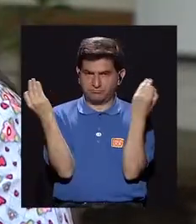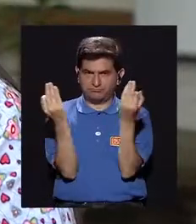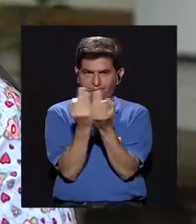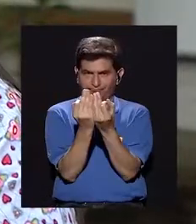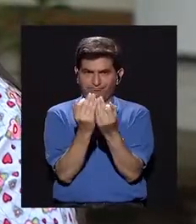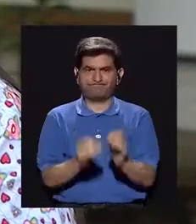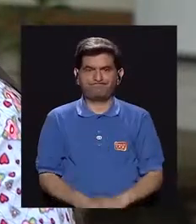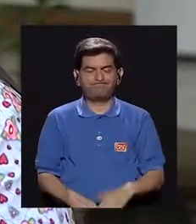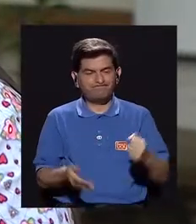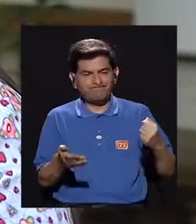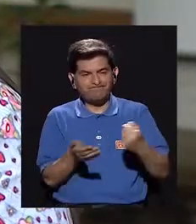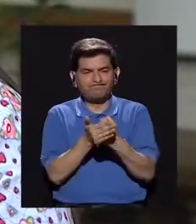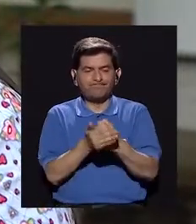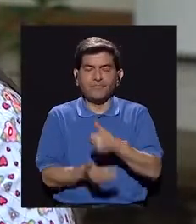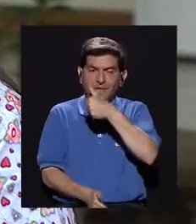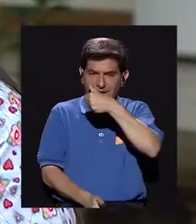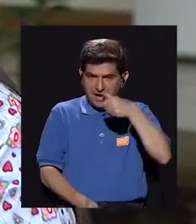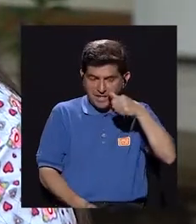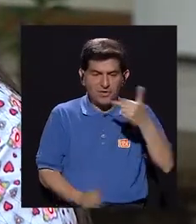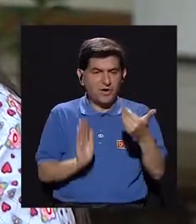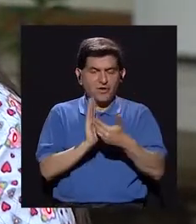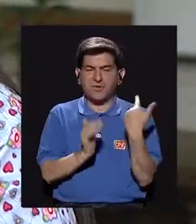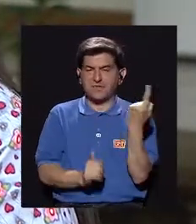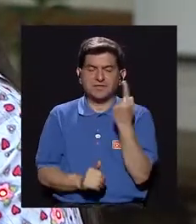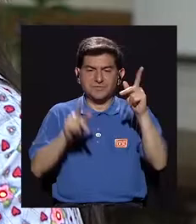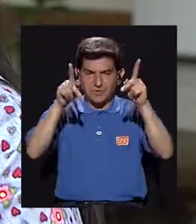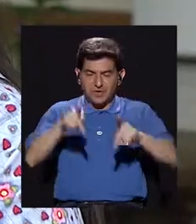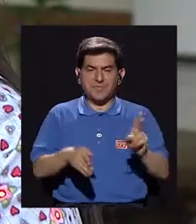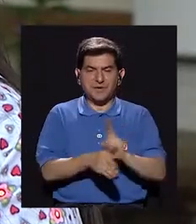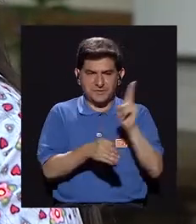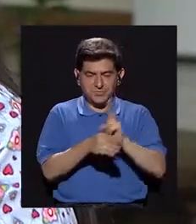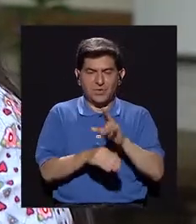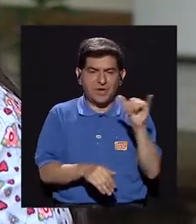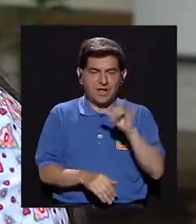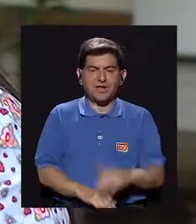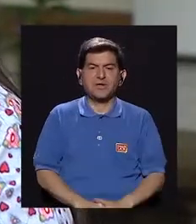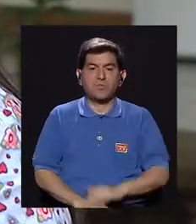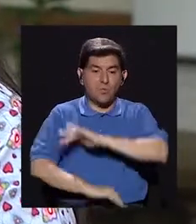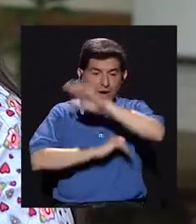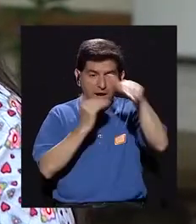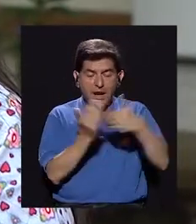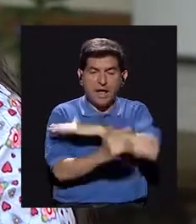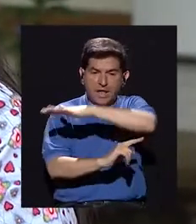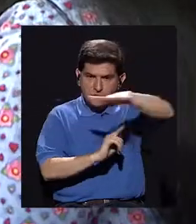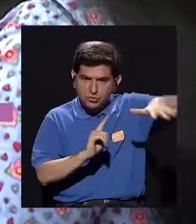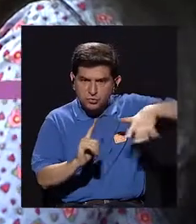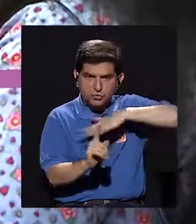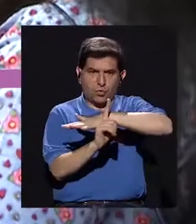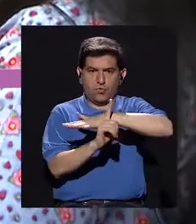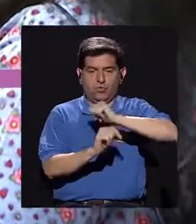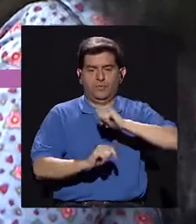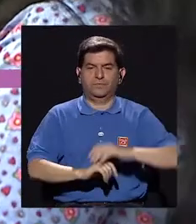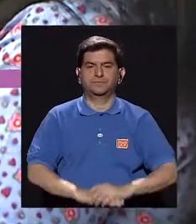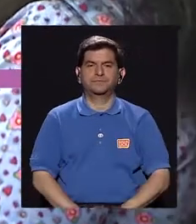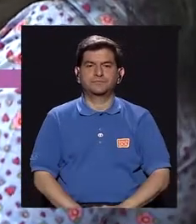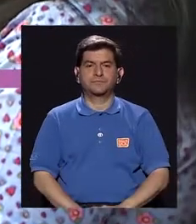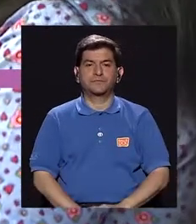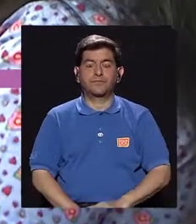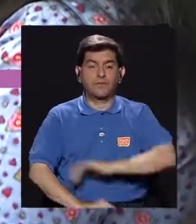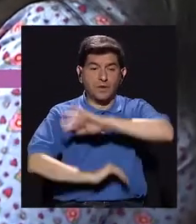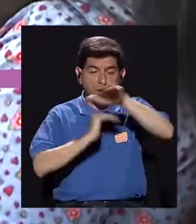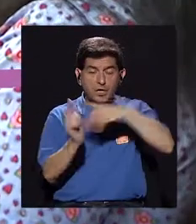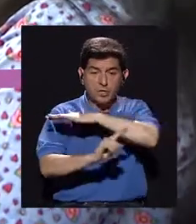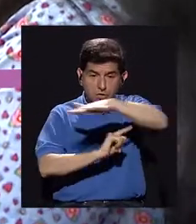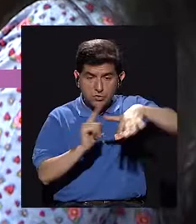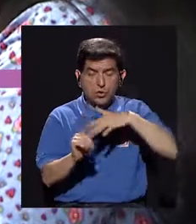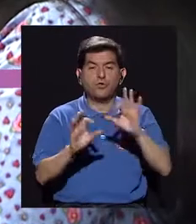a la familia. Desafortunadamente la droga no solo afecta a la persona que consume, sino que también a su entorno, a todo su entorno. Y todo